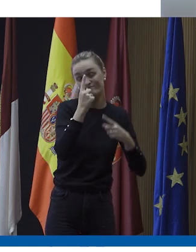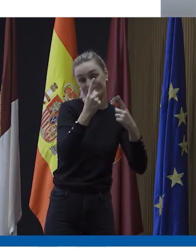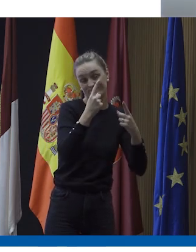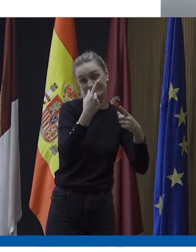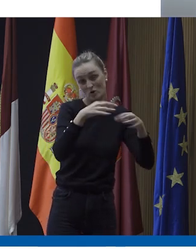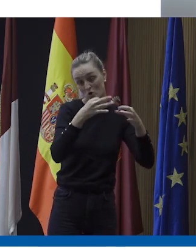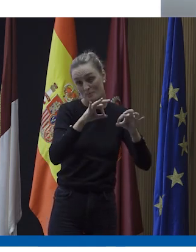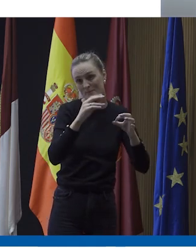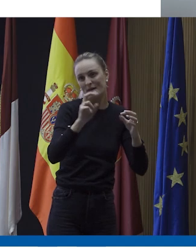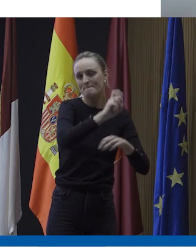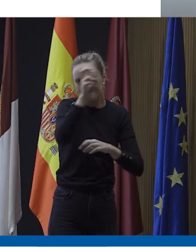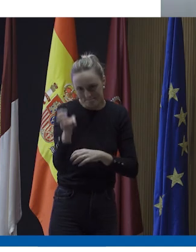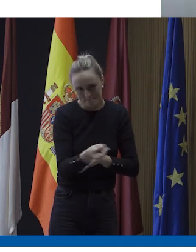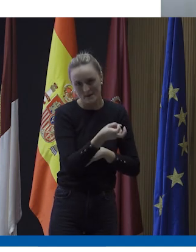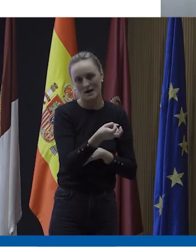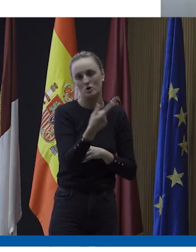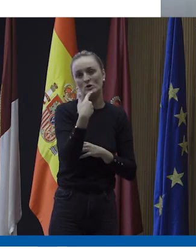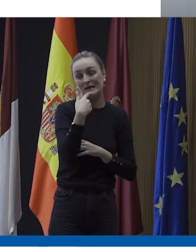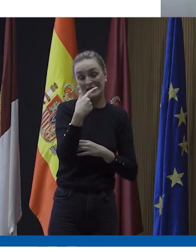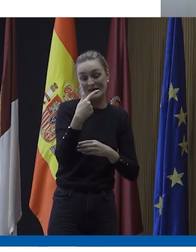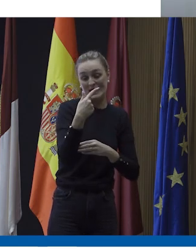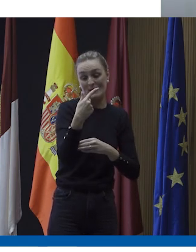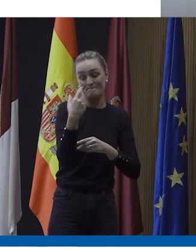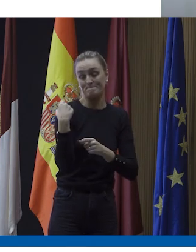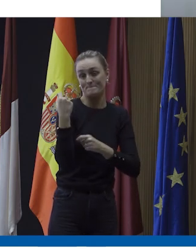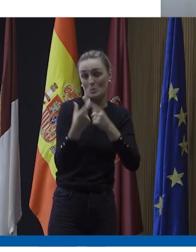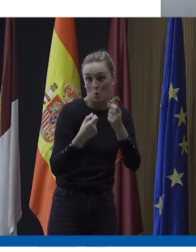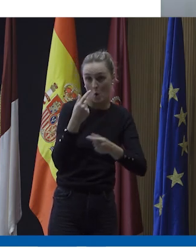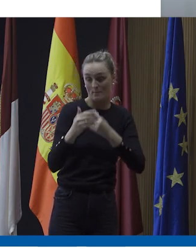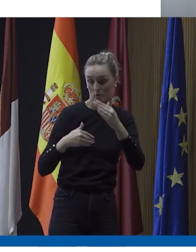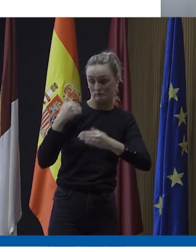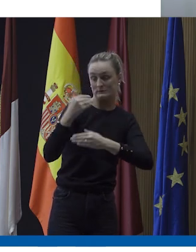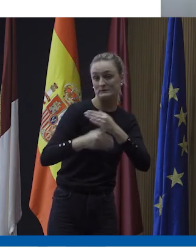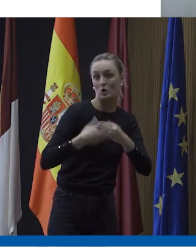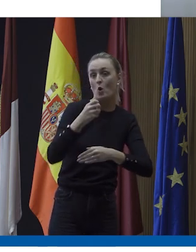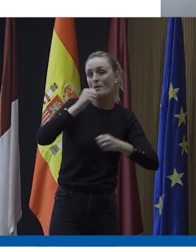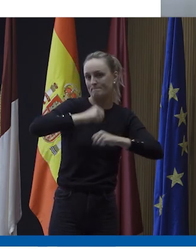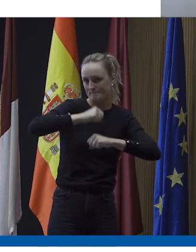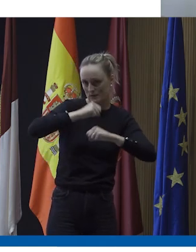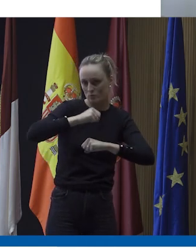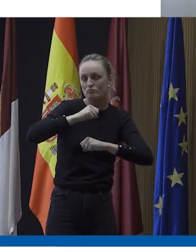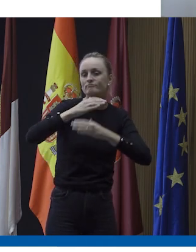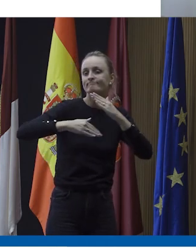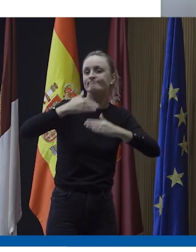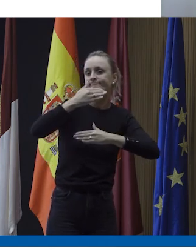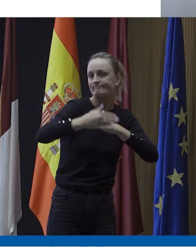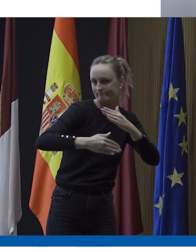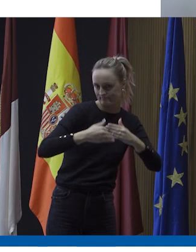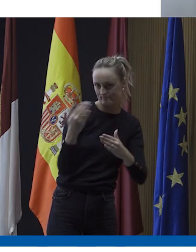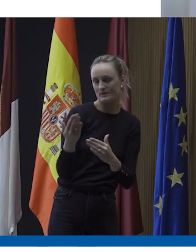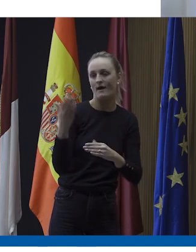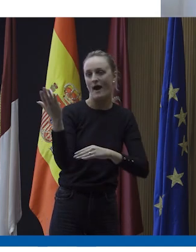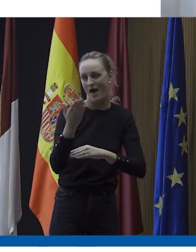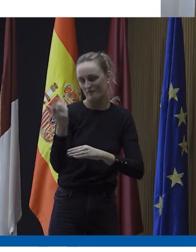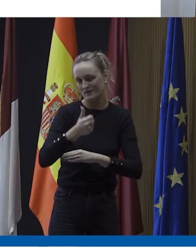factores, además, que se van a ir produciendo a lo largo de la edad. Entonces, bien, porque ya